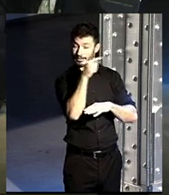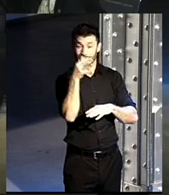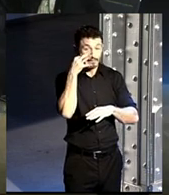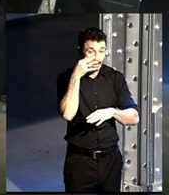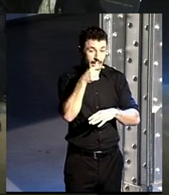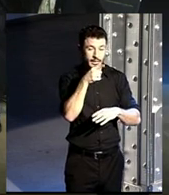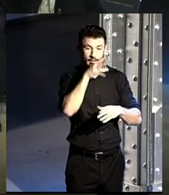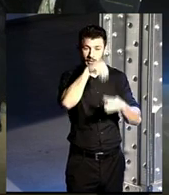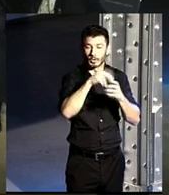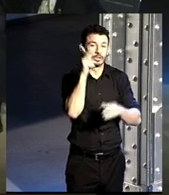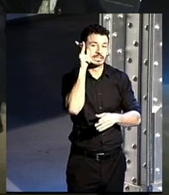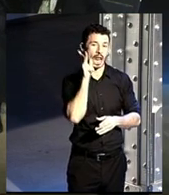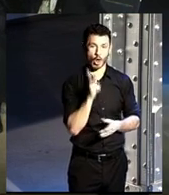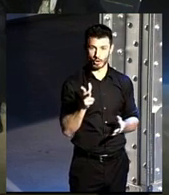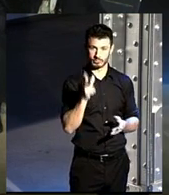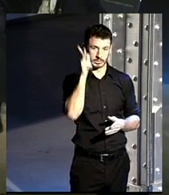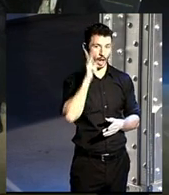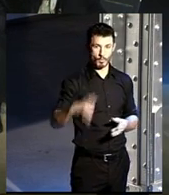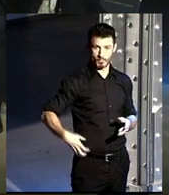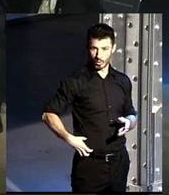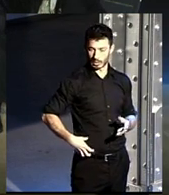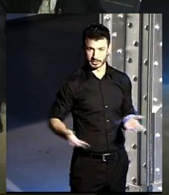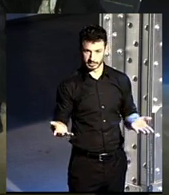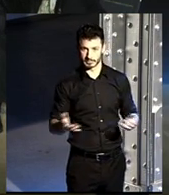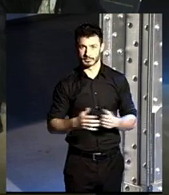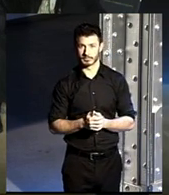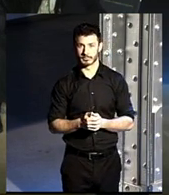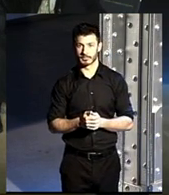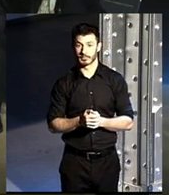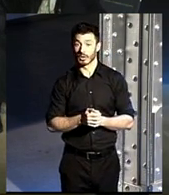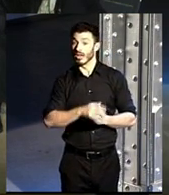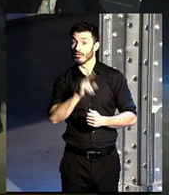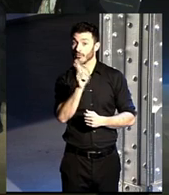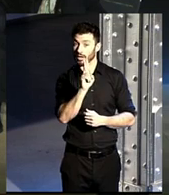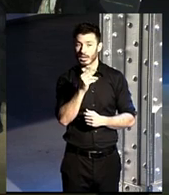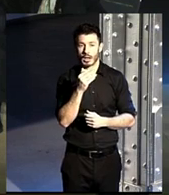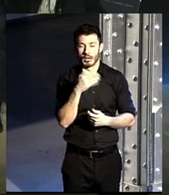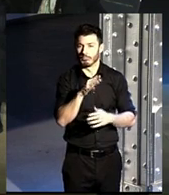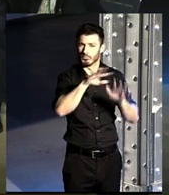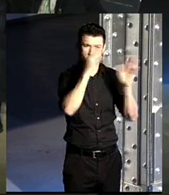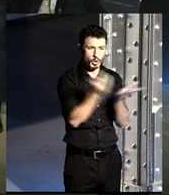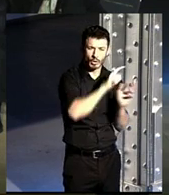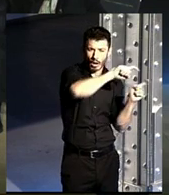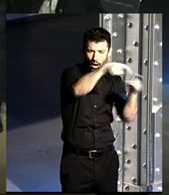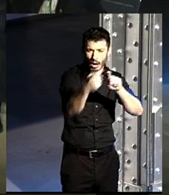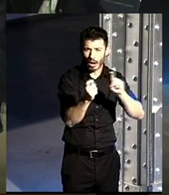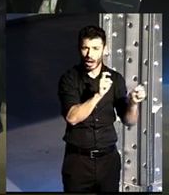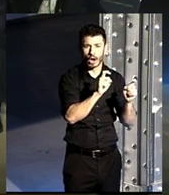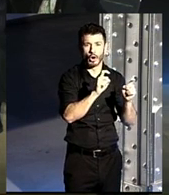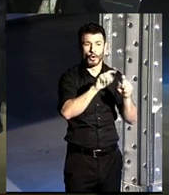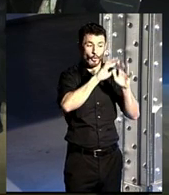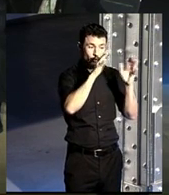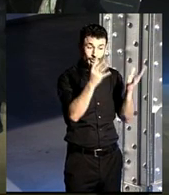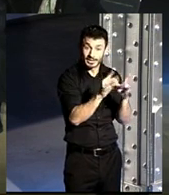Y hay artículos que hablan precisamente de eso, ¿no? De cómo Jules Verne, aunque recorrió el mundo, aunque incluso viajó fuera de los límites de